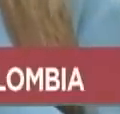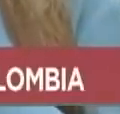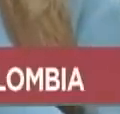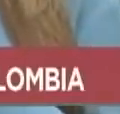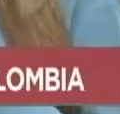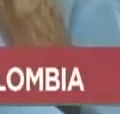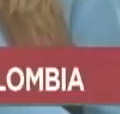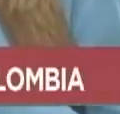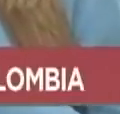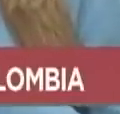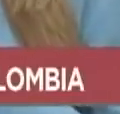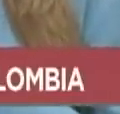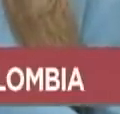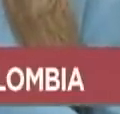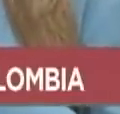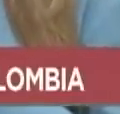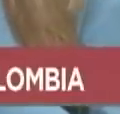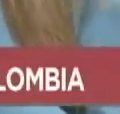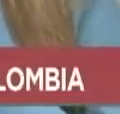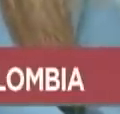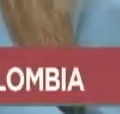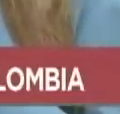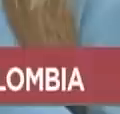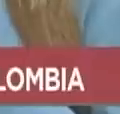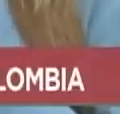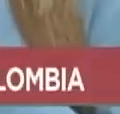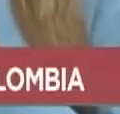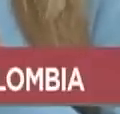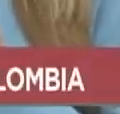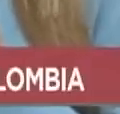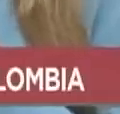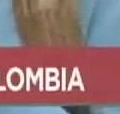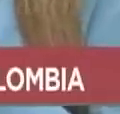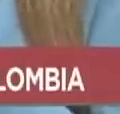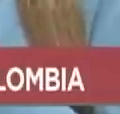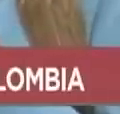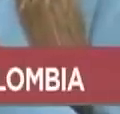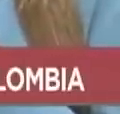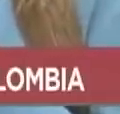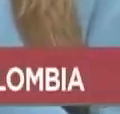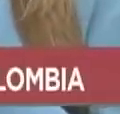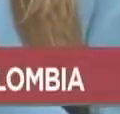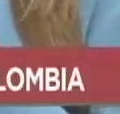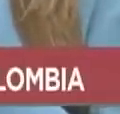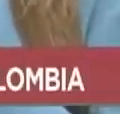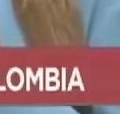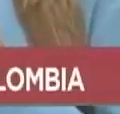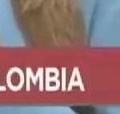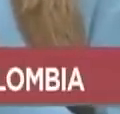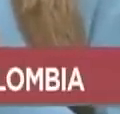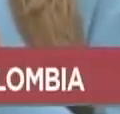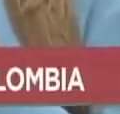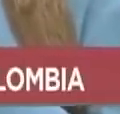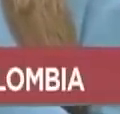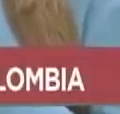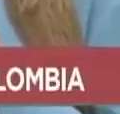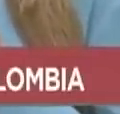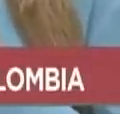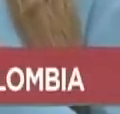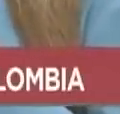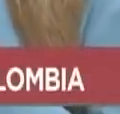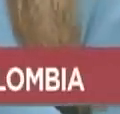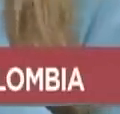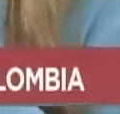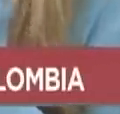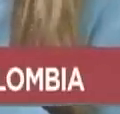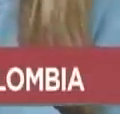Ellos mismos incluso agarraron las banderitas de Venezuela y de Colombia. Andaban muchos, por ahí se vieron las imágenes, muchos ondeando las